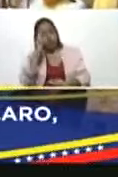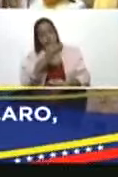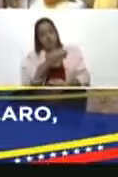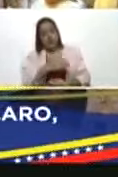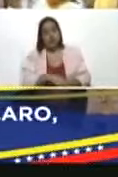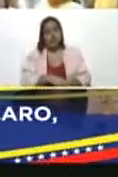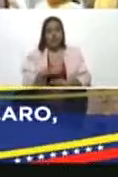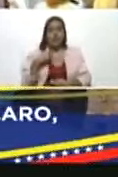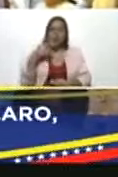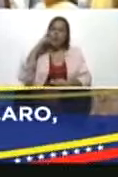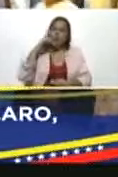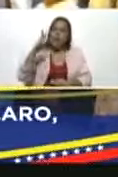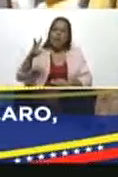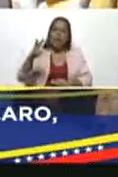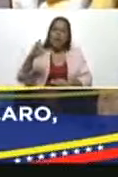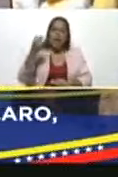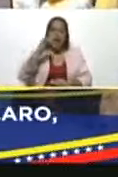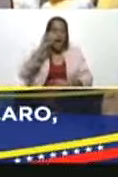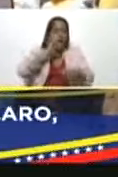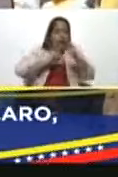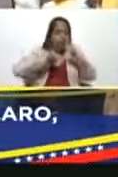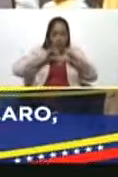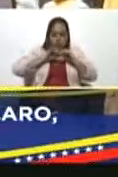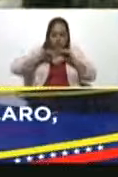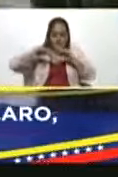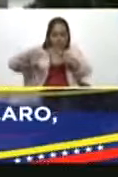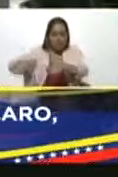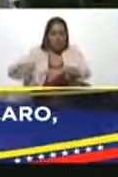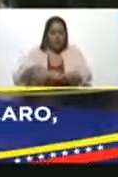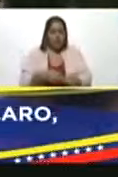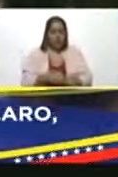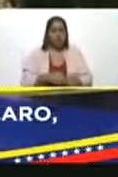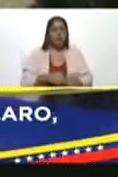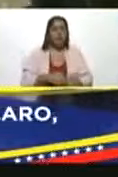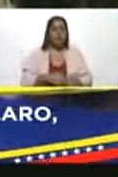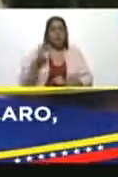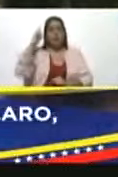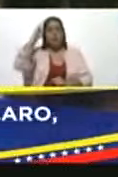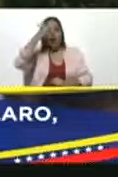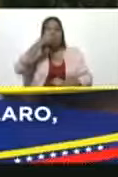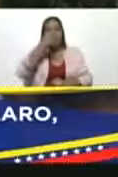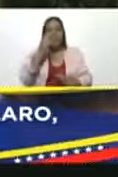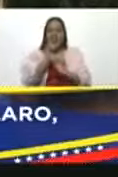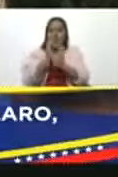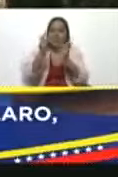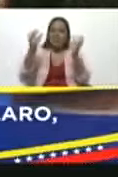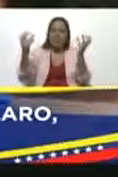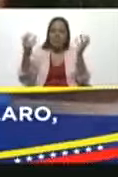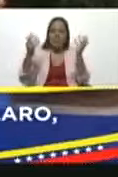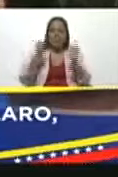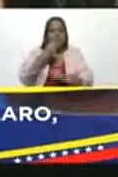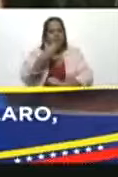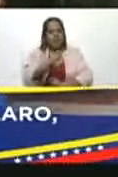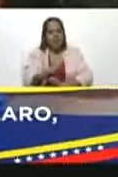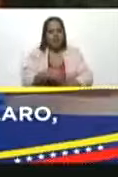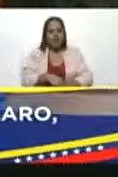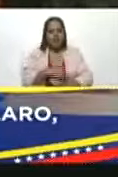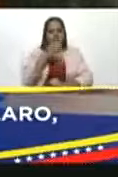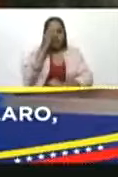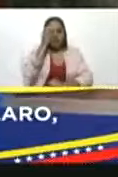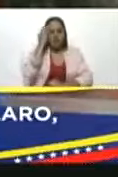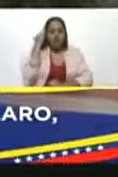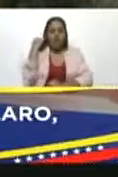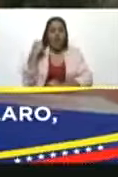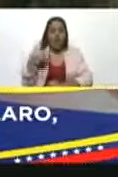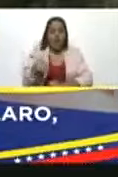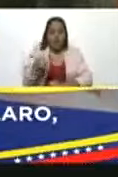Estoy viendo, ya cayó una agüita, ya está cayendo la agüita. Y Aracuy se puso verde, verde, bella. Es una tierra